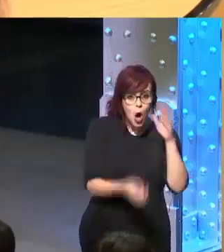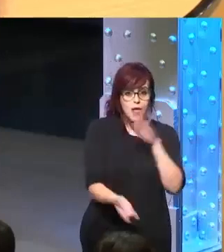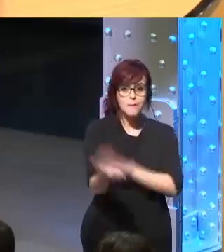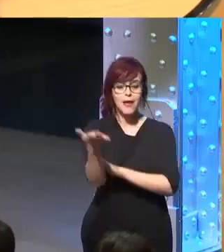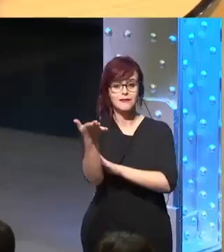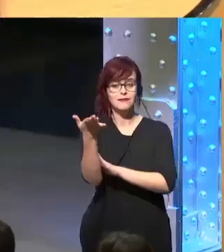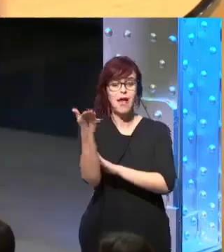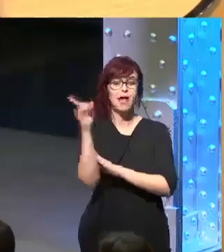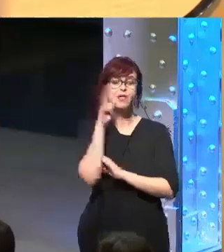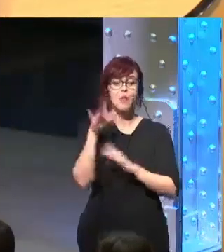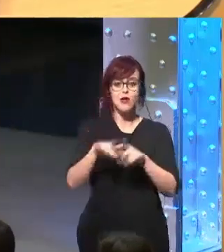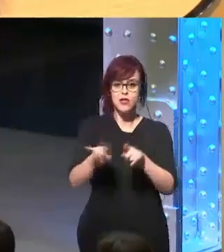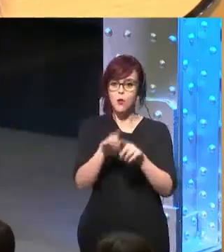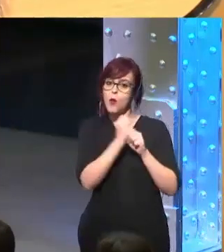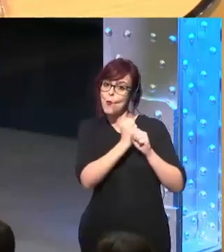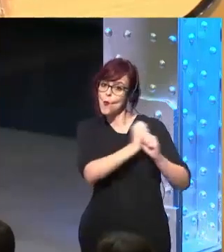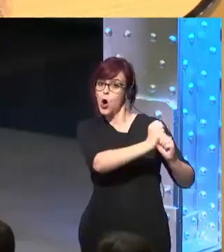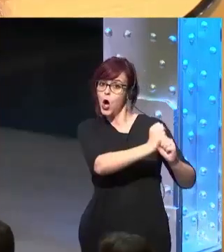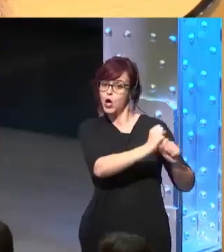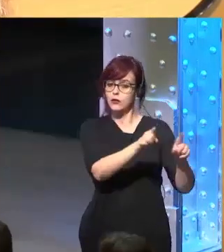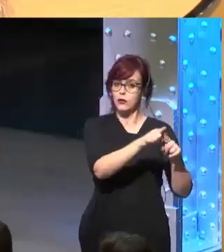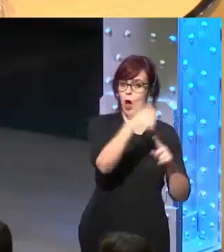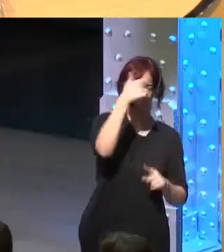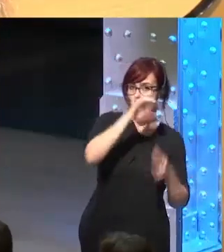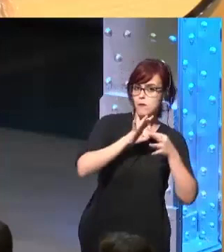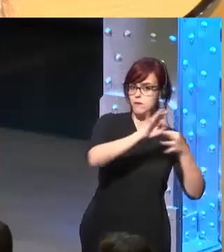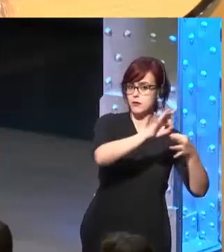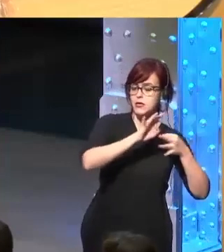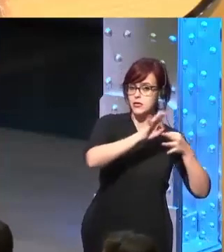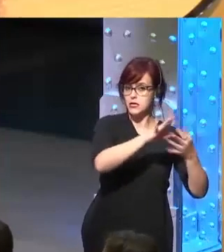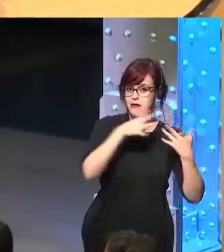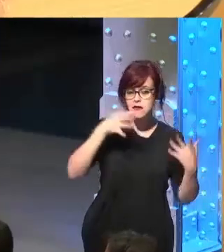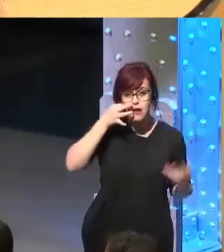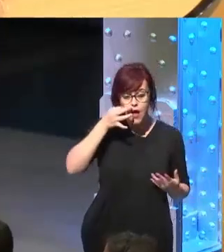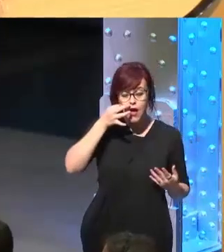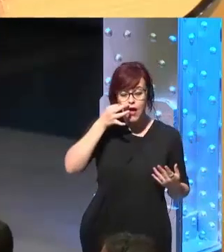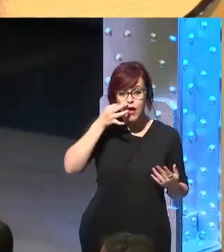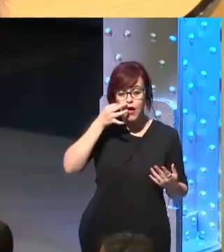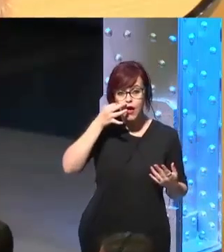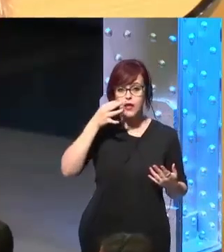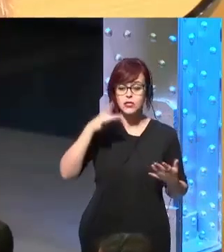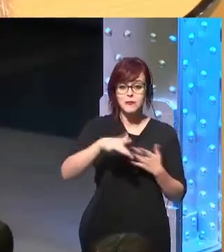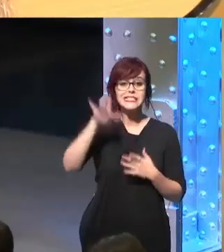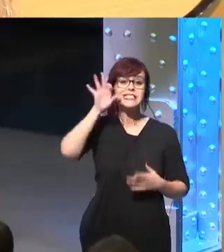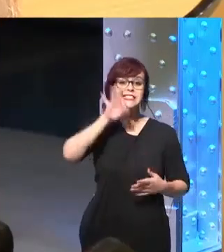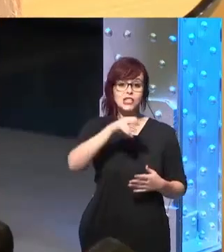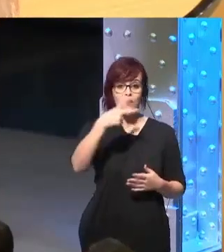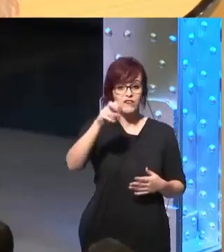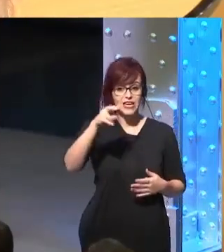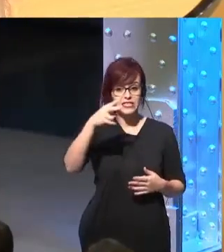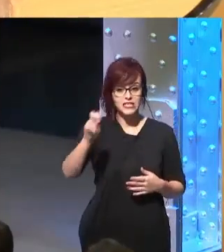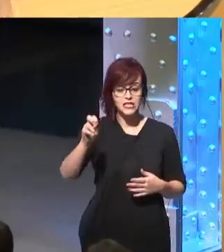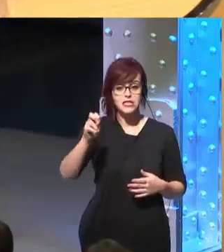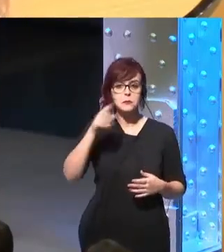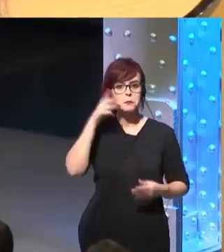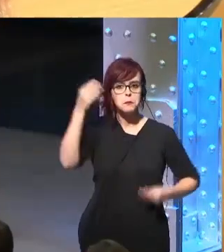está sublimada, como ha comentado usted. Y durante gran parte del siglo XX